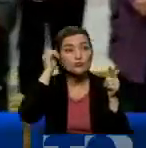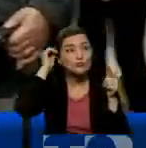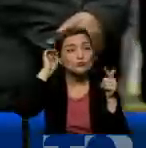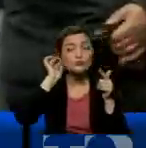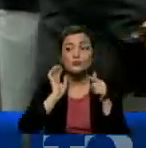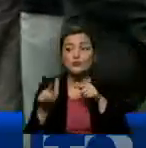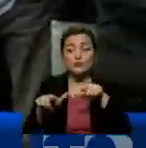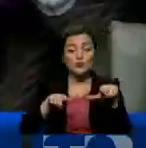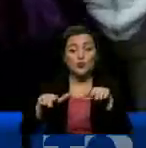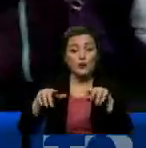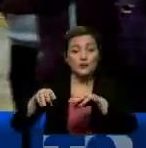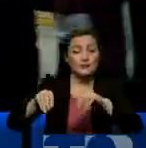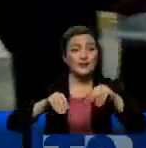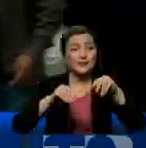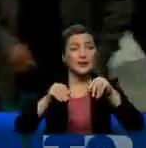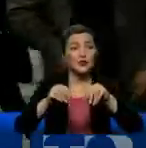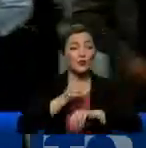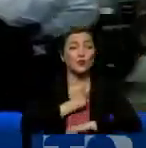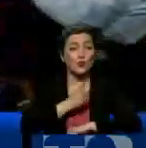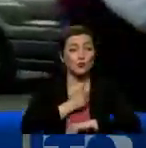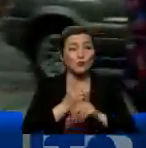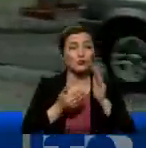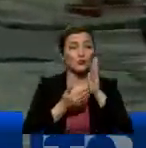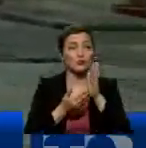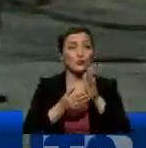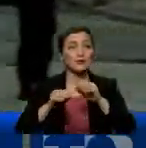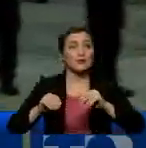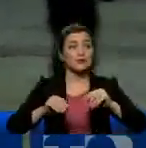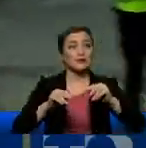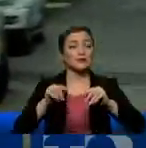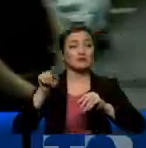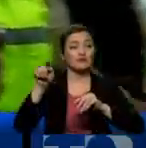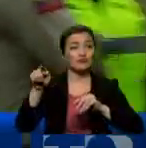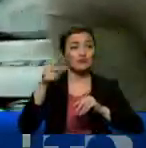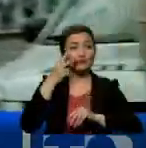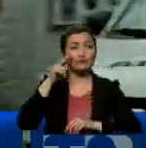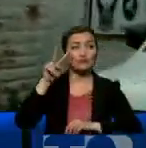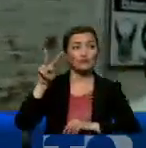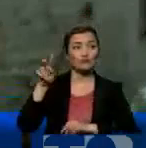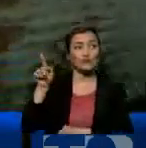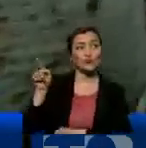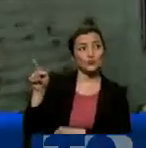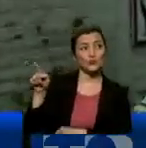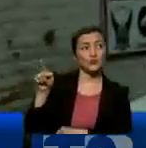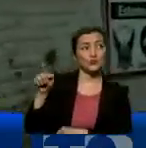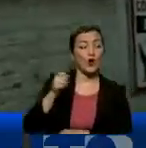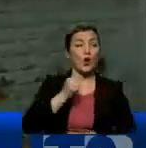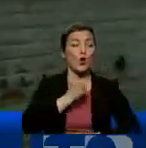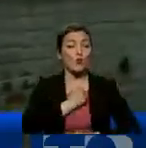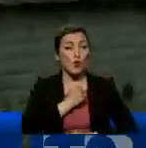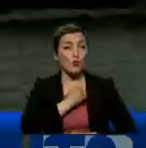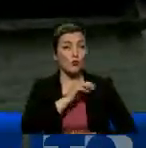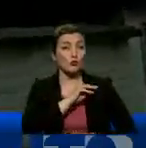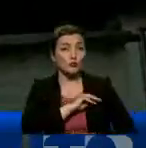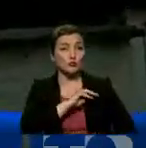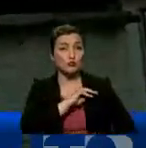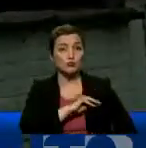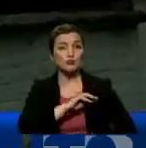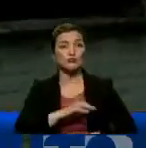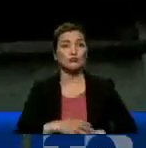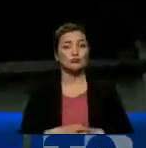en los terrenos que ellos tienen. El terreno que se va a visualizar estar aquí es de propiedad del municipio.